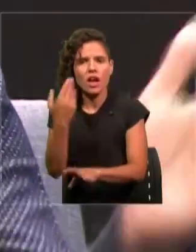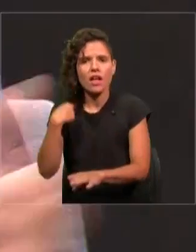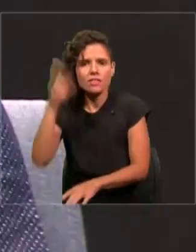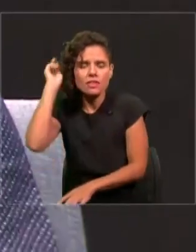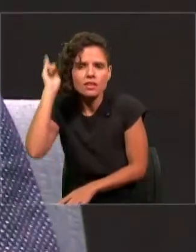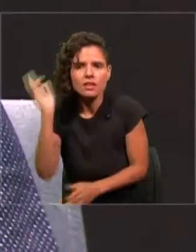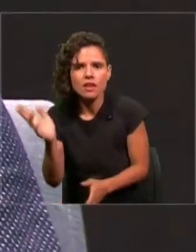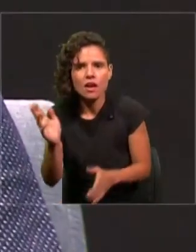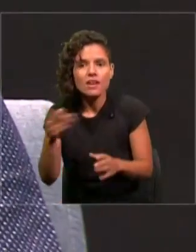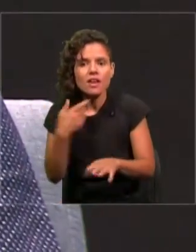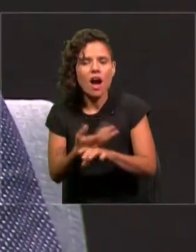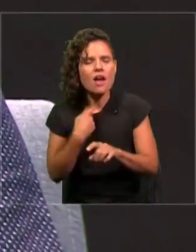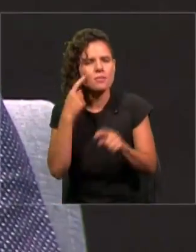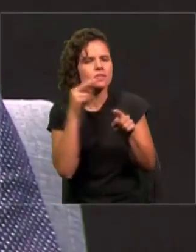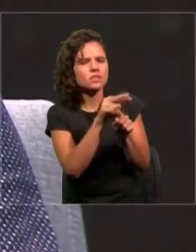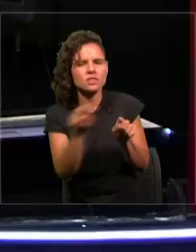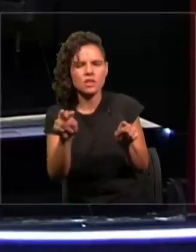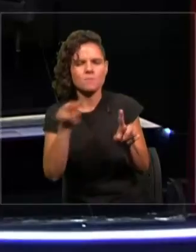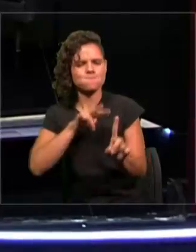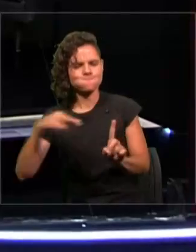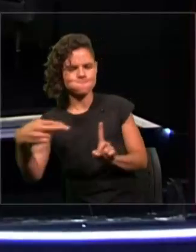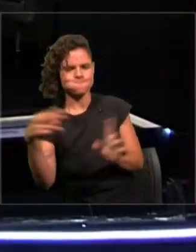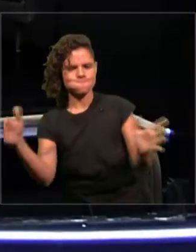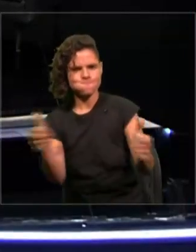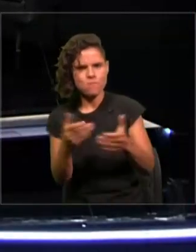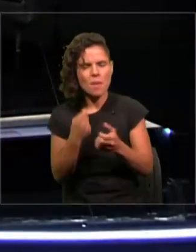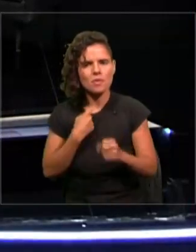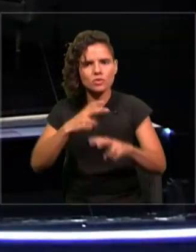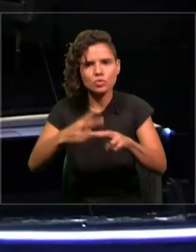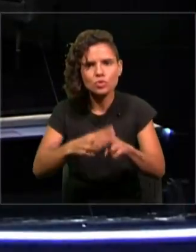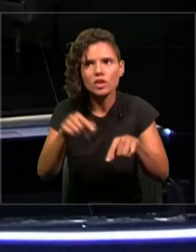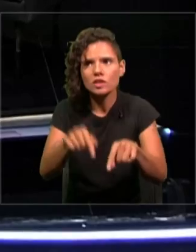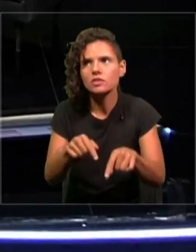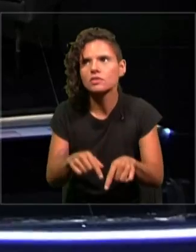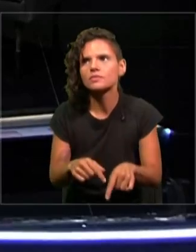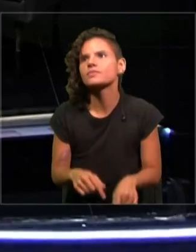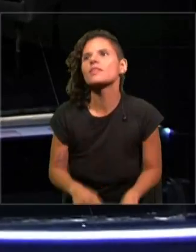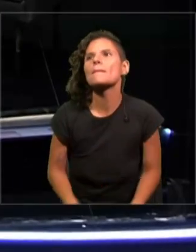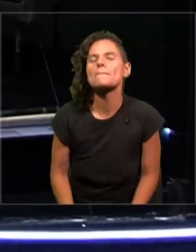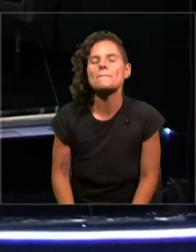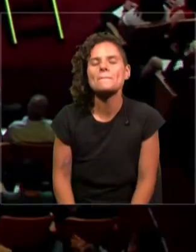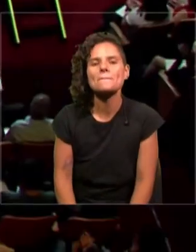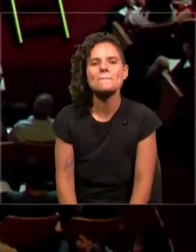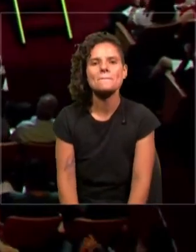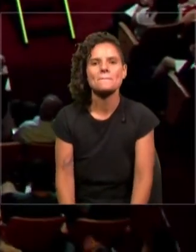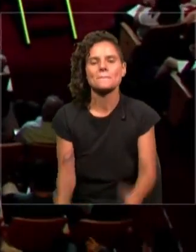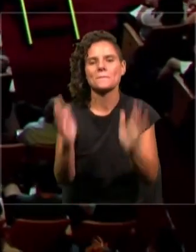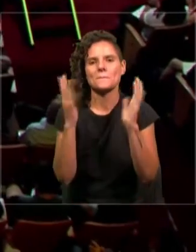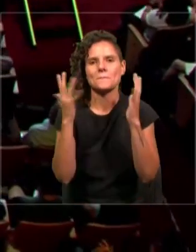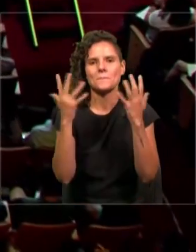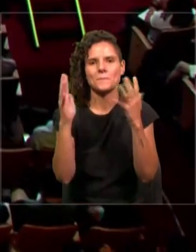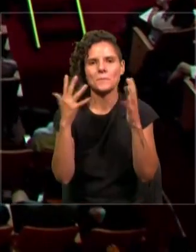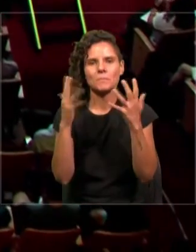poder encauzar las conflictividades. Lucía. Sí, esto es muy interesante.